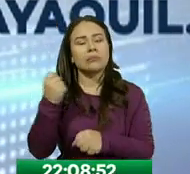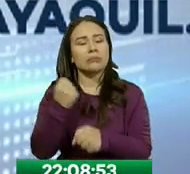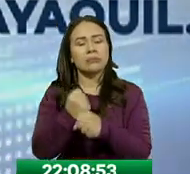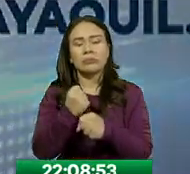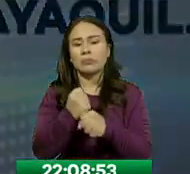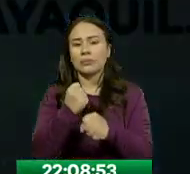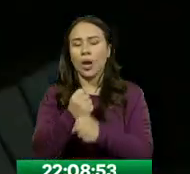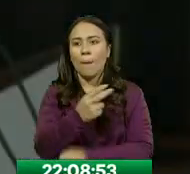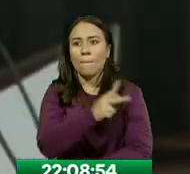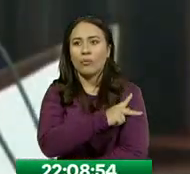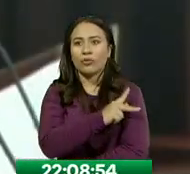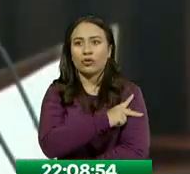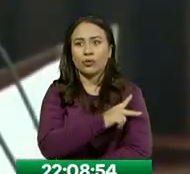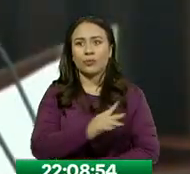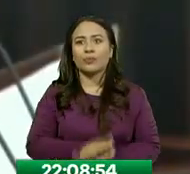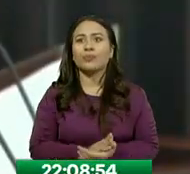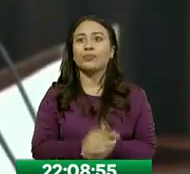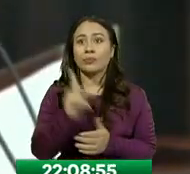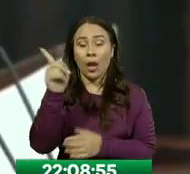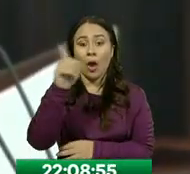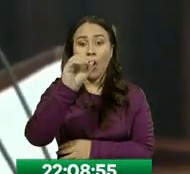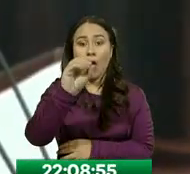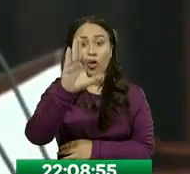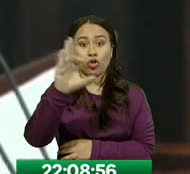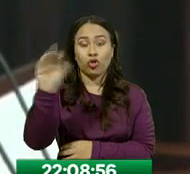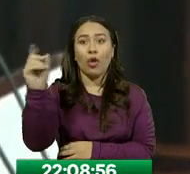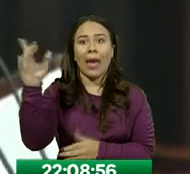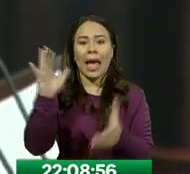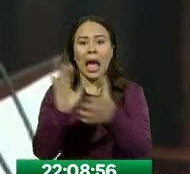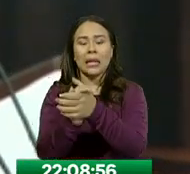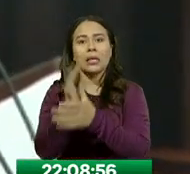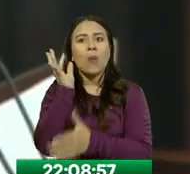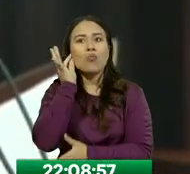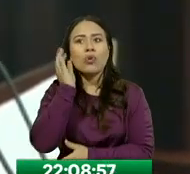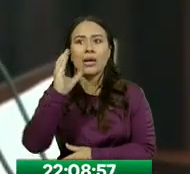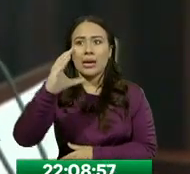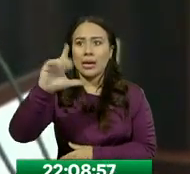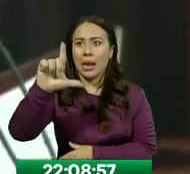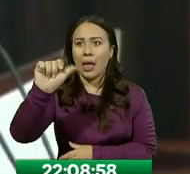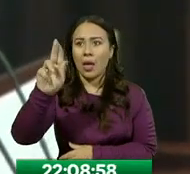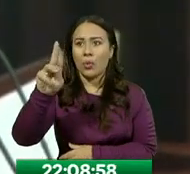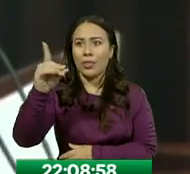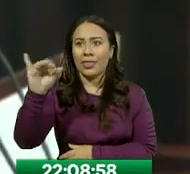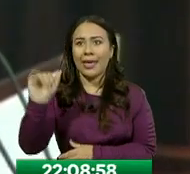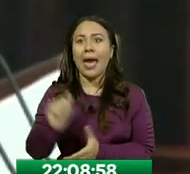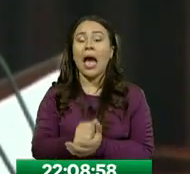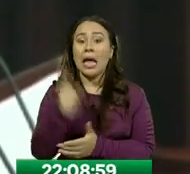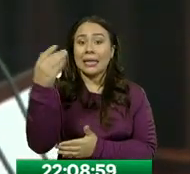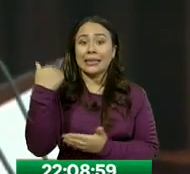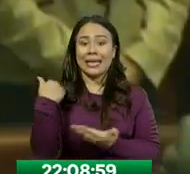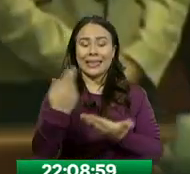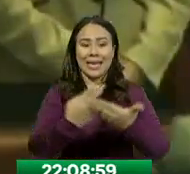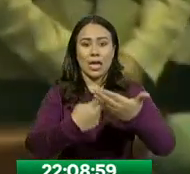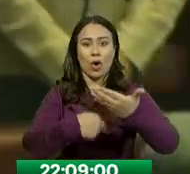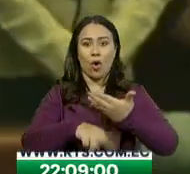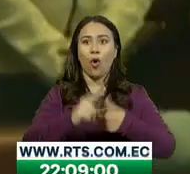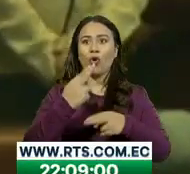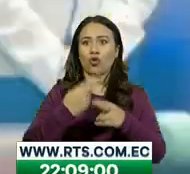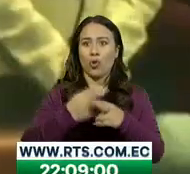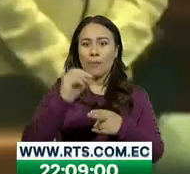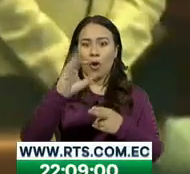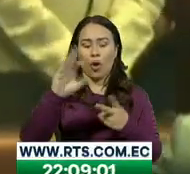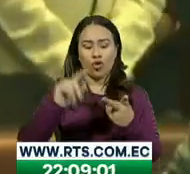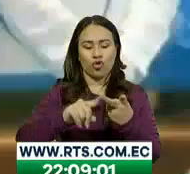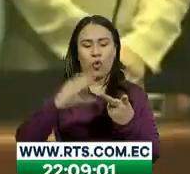de Guayaquil. Otto Sonnenhosner es casado con Claudia Salín y es padre de Otto Ramón, Claudia